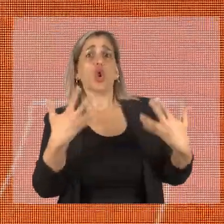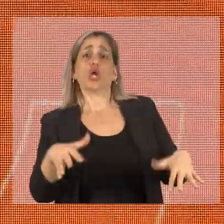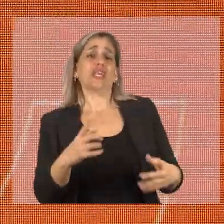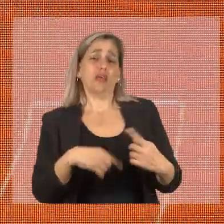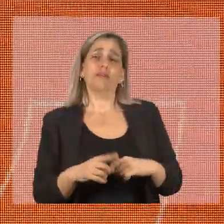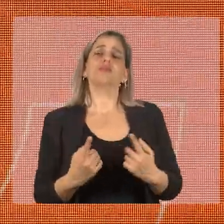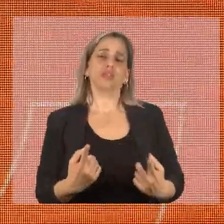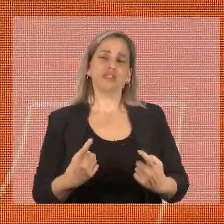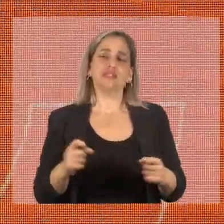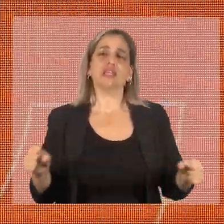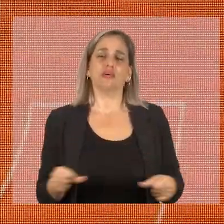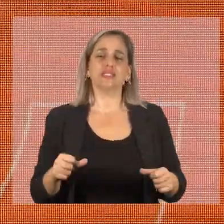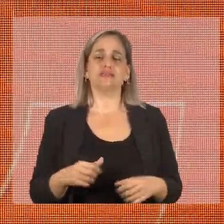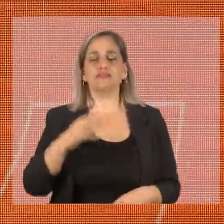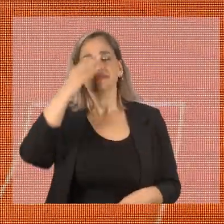quería hacer.